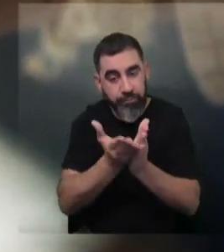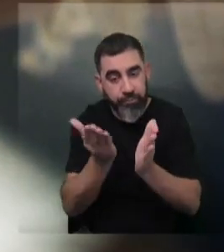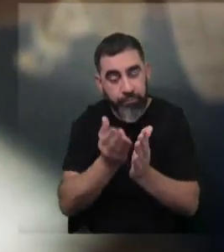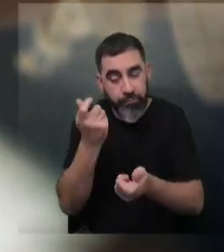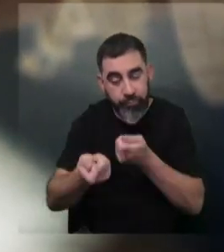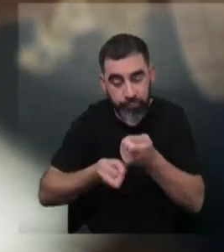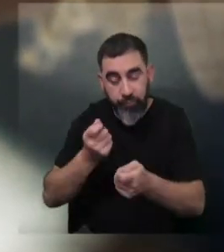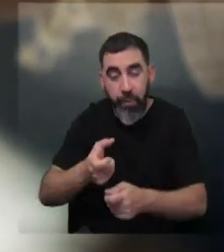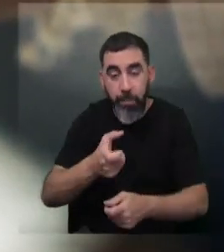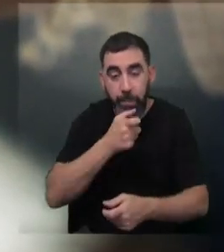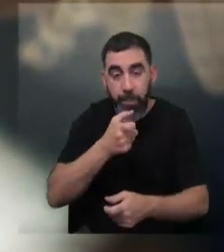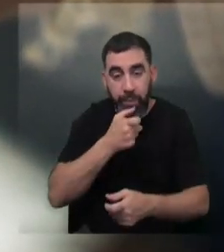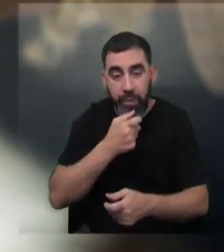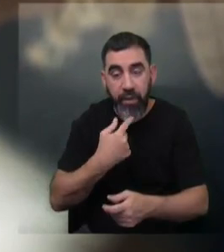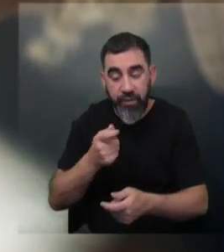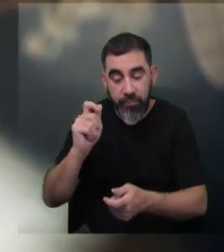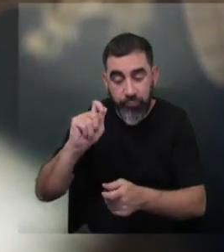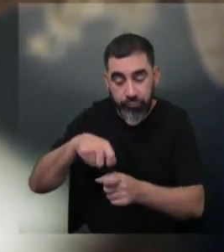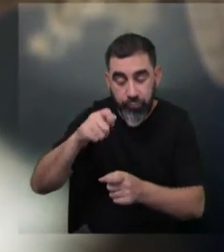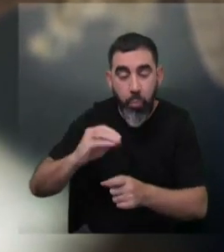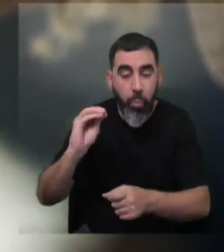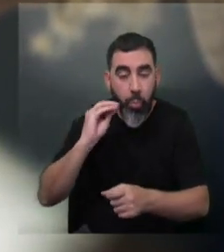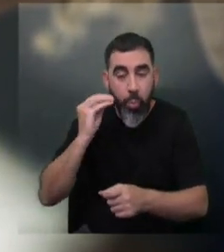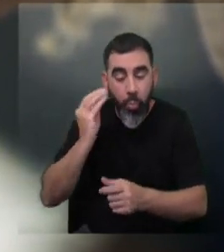artefactos de piedra que servían para extraer el polvo